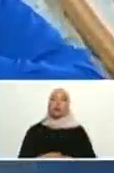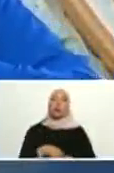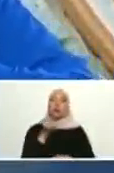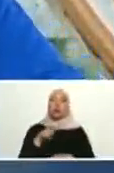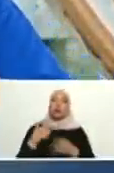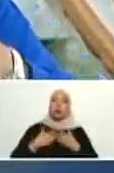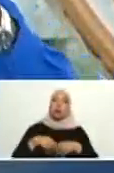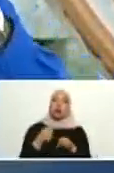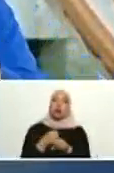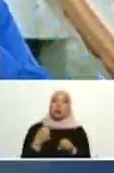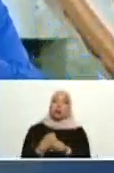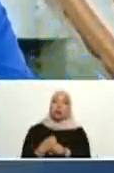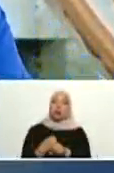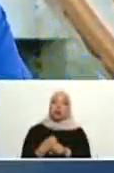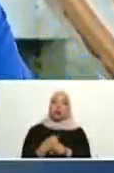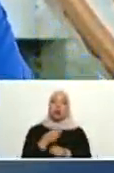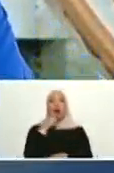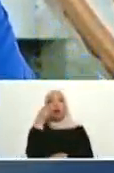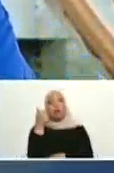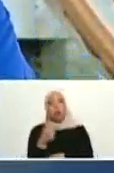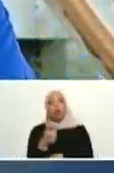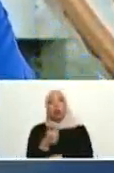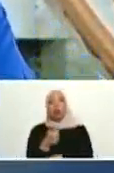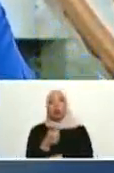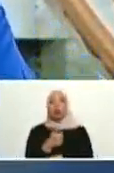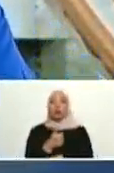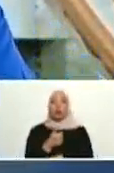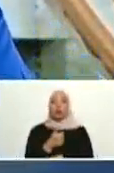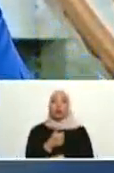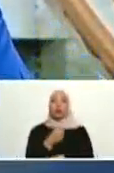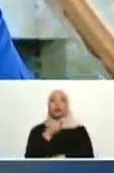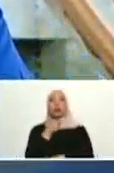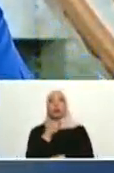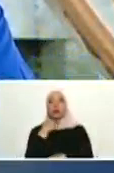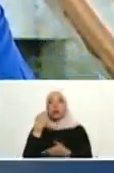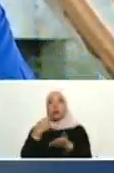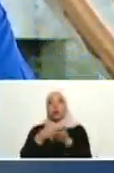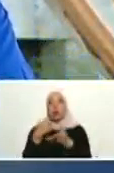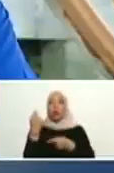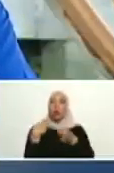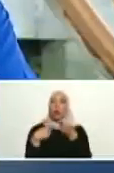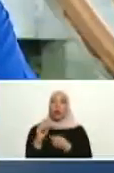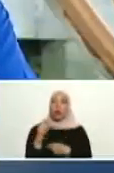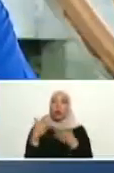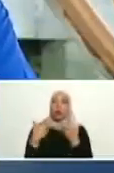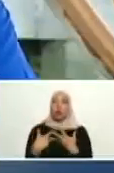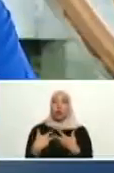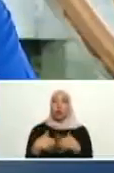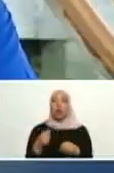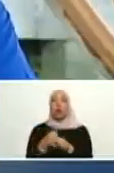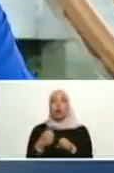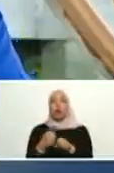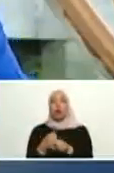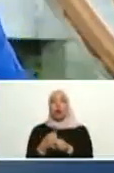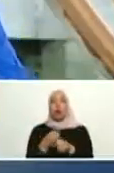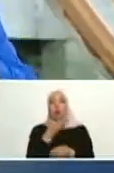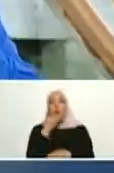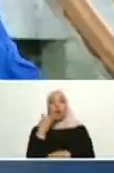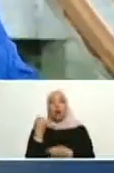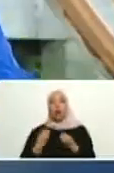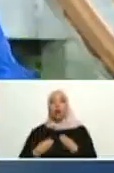un emprendimiento y la cosa se le da y tiene sus ingresos y con sus ingresos puede mejorar su vida